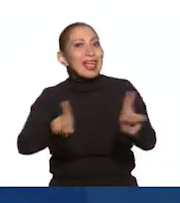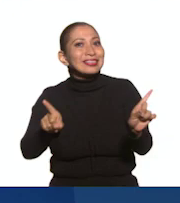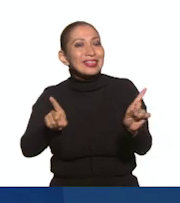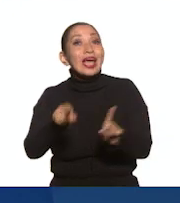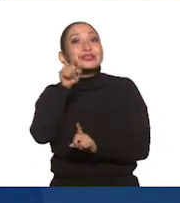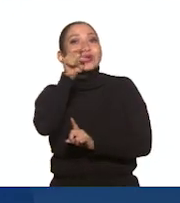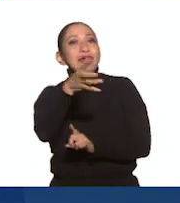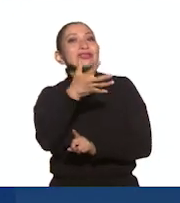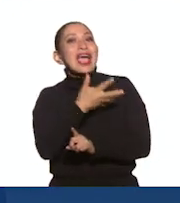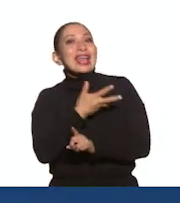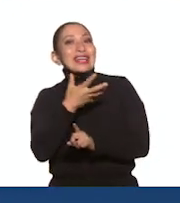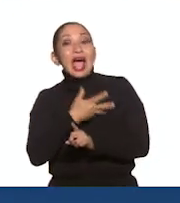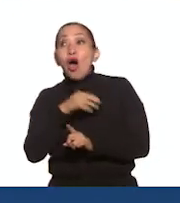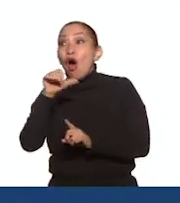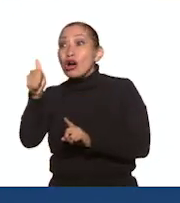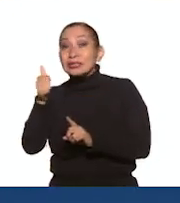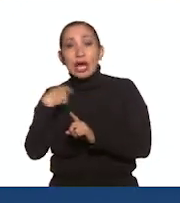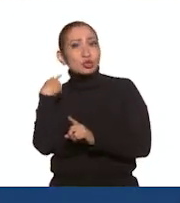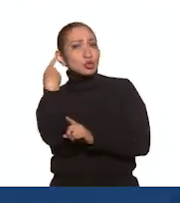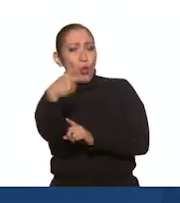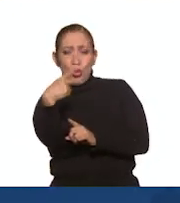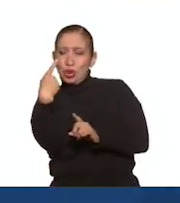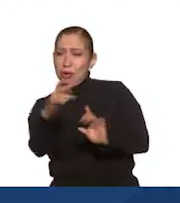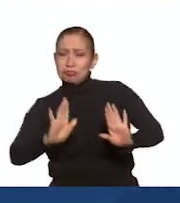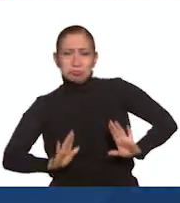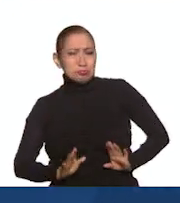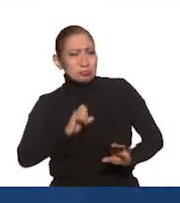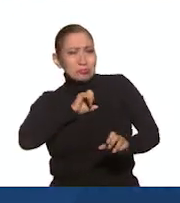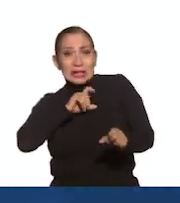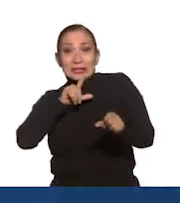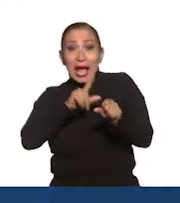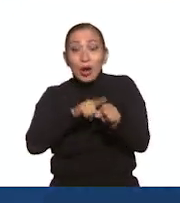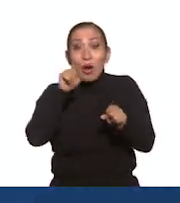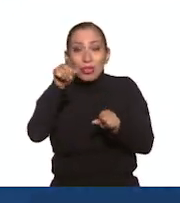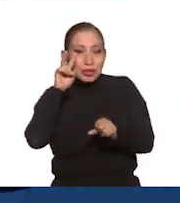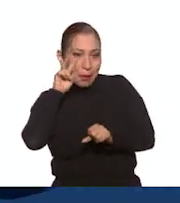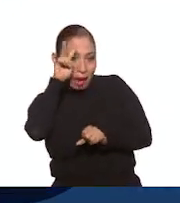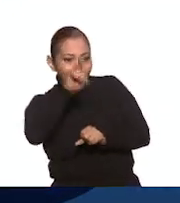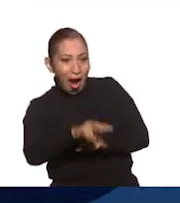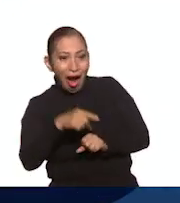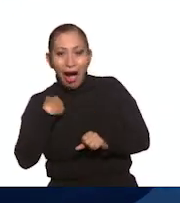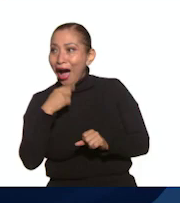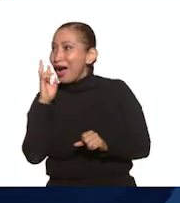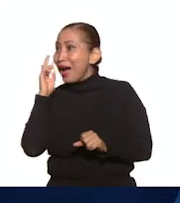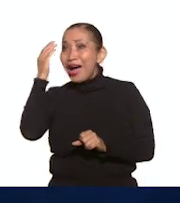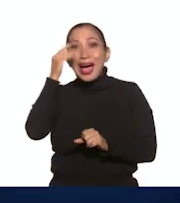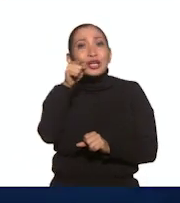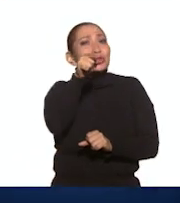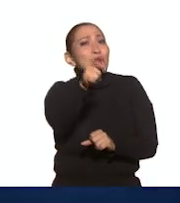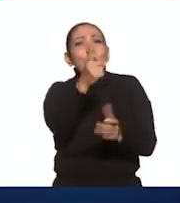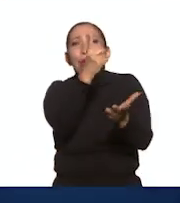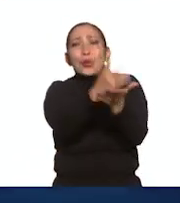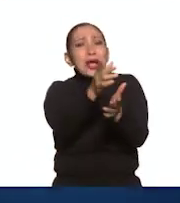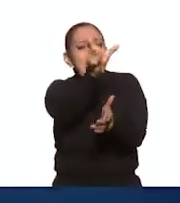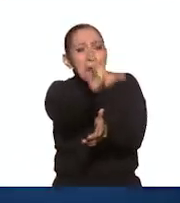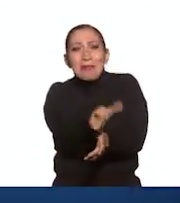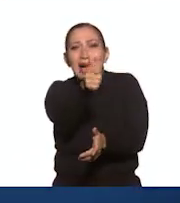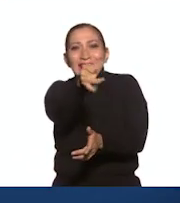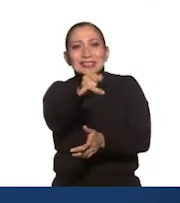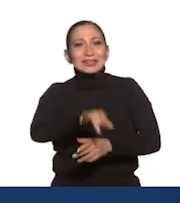tiene. Aquello que es tu propio sello y cuando te veo solo quiero que seas.